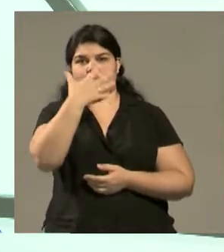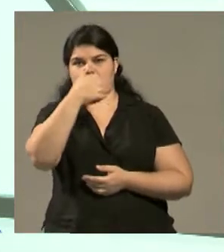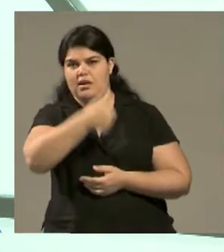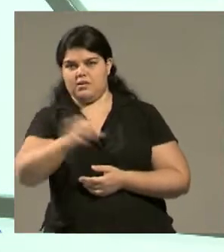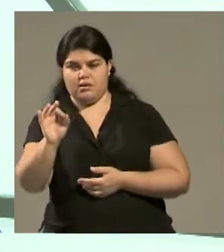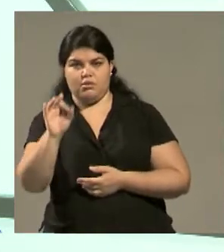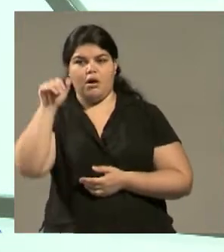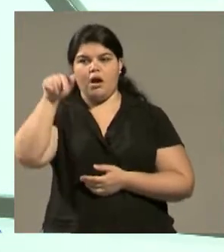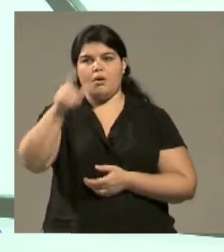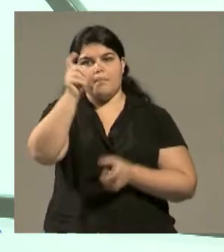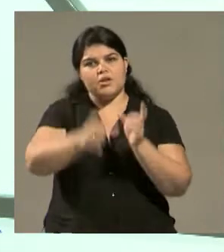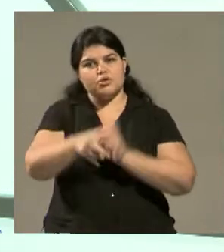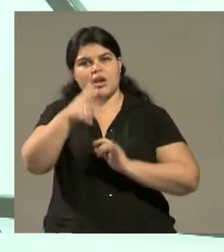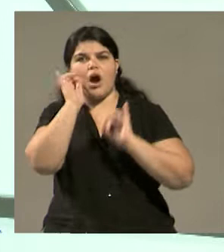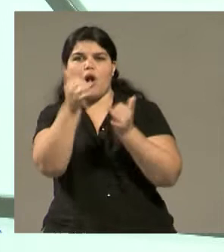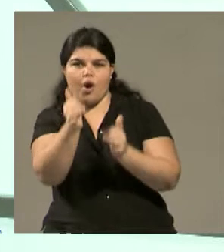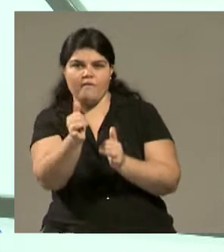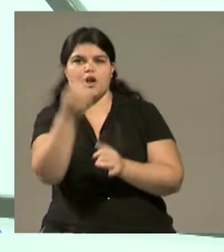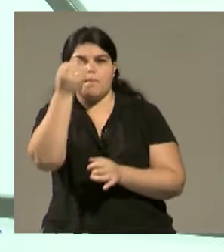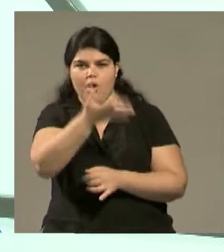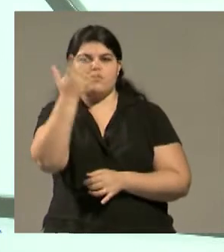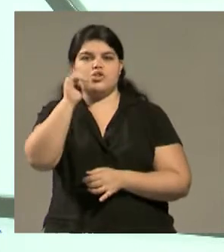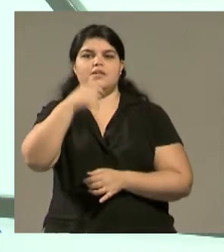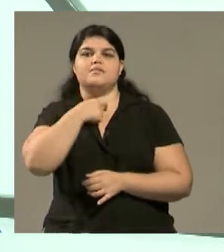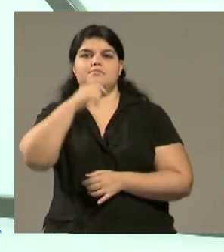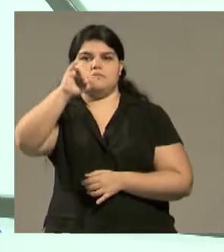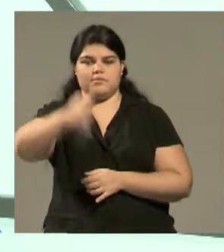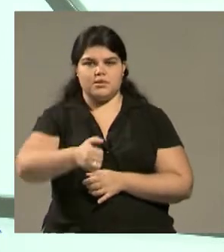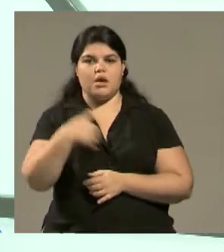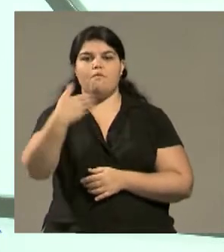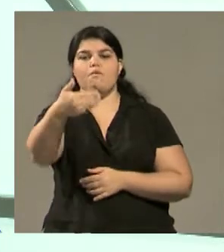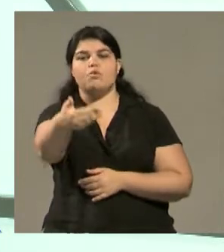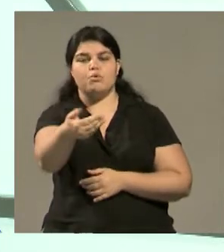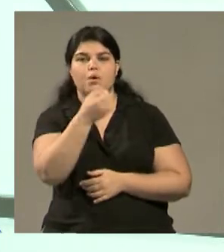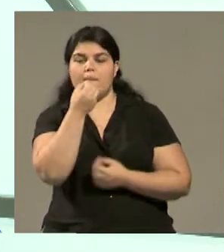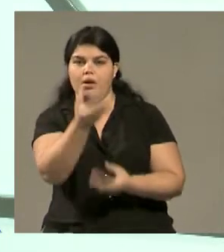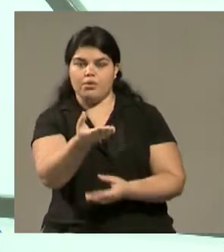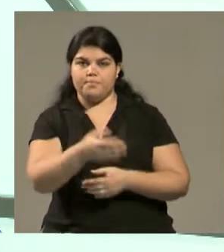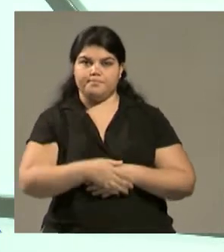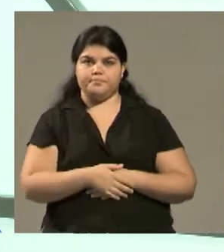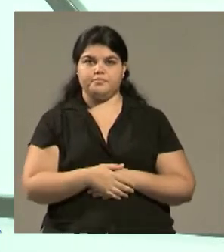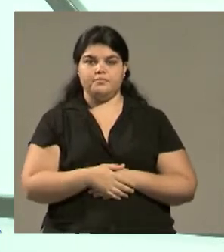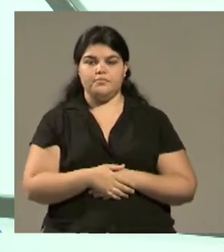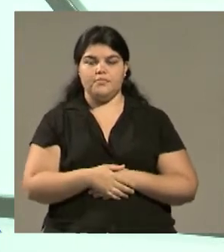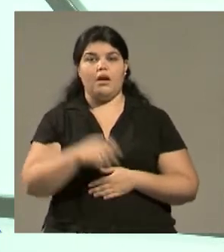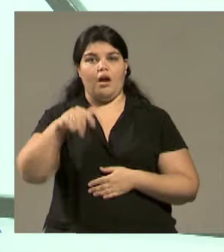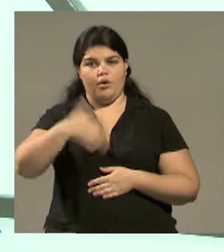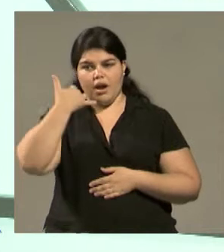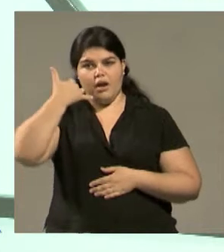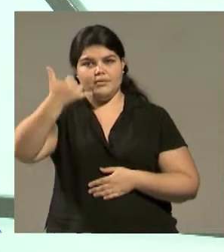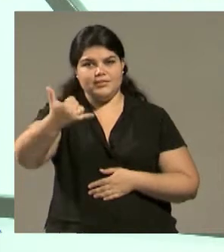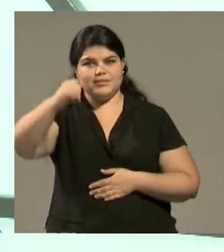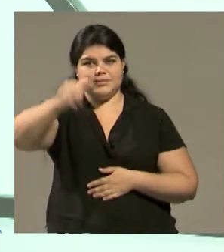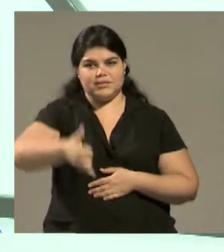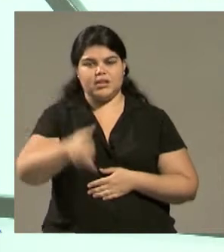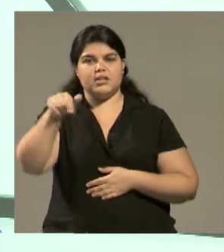son jóvenes y profesionales que están buscando obviamente tener un mejor nivel. Ahora sí hemos retomado la